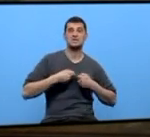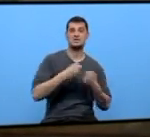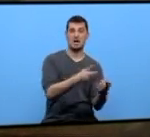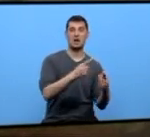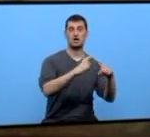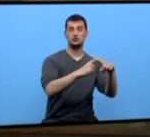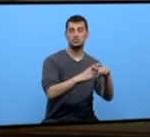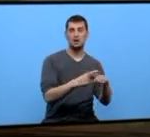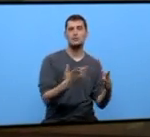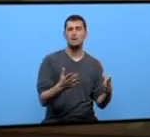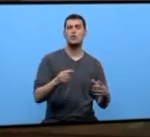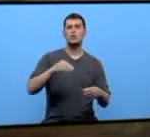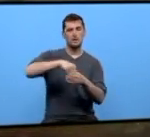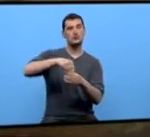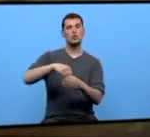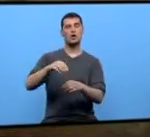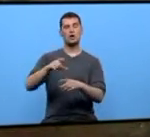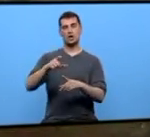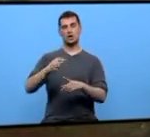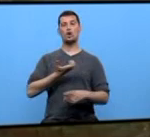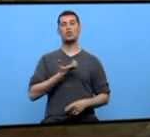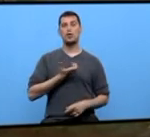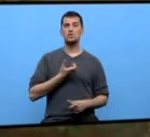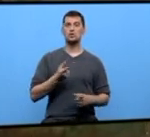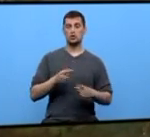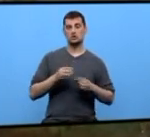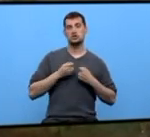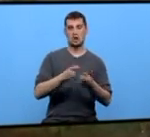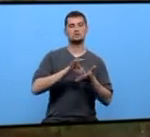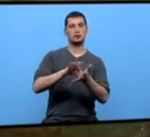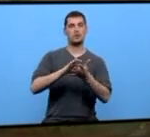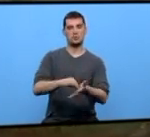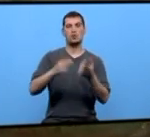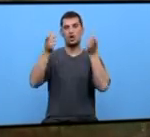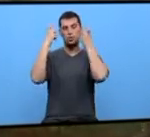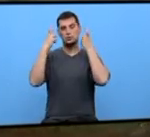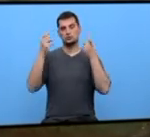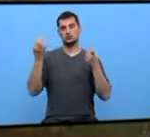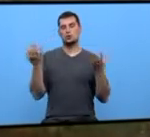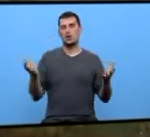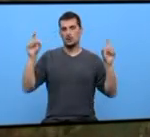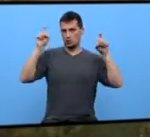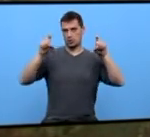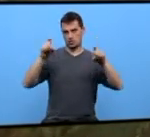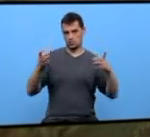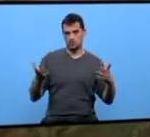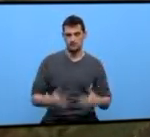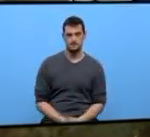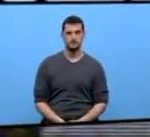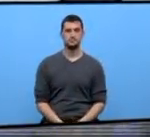no Concello e vai facer un bon servicio, o mellor servicio que se pode facer aos cidadáns, que é o servicio en